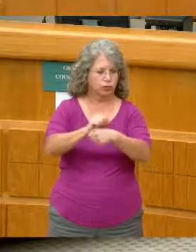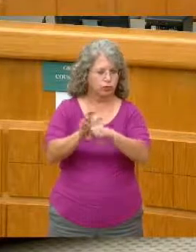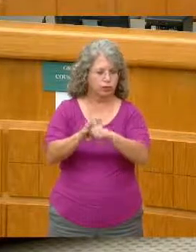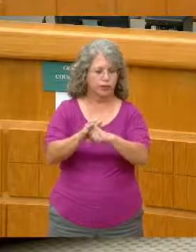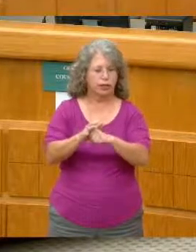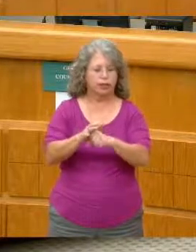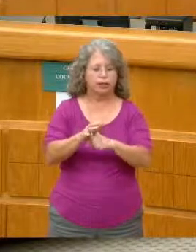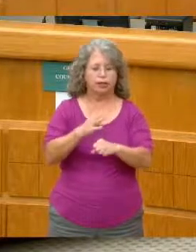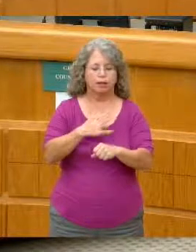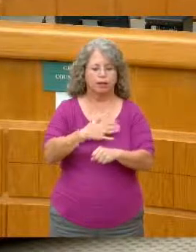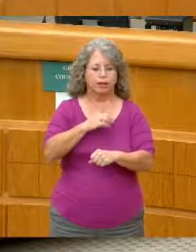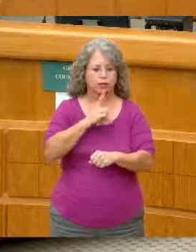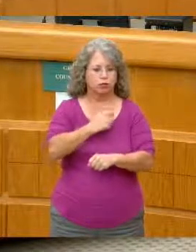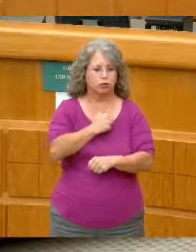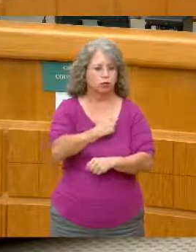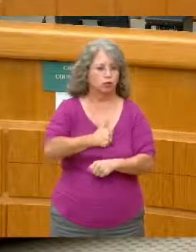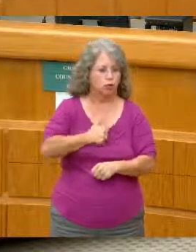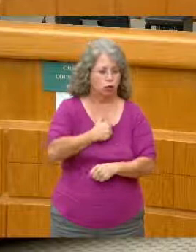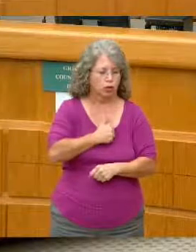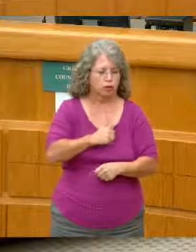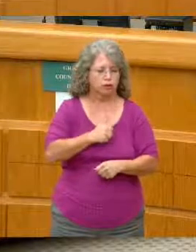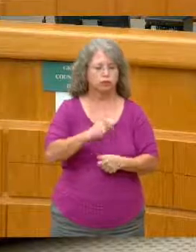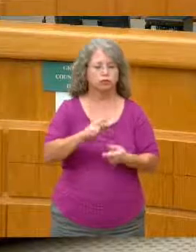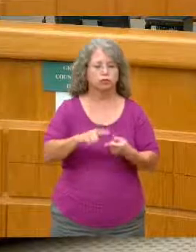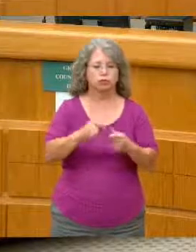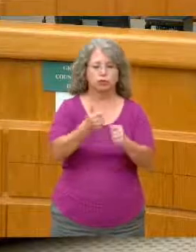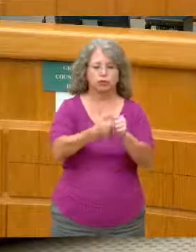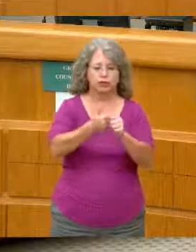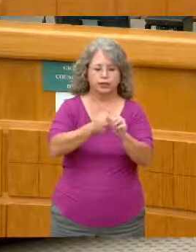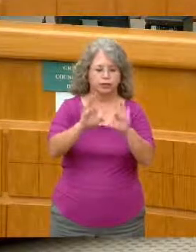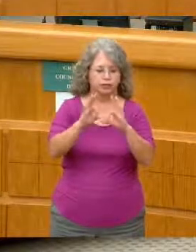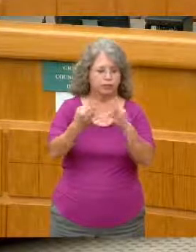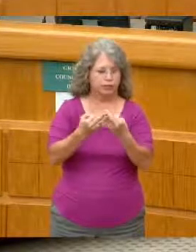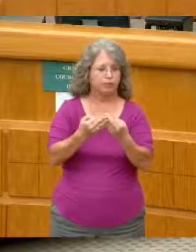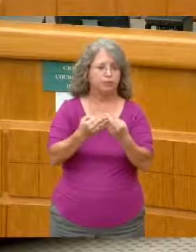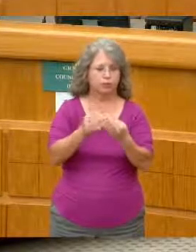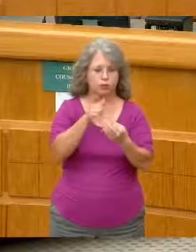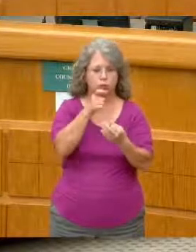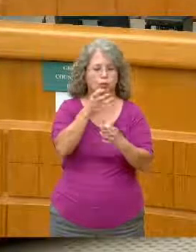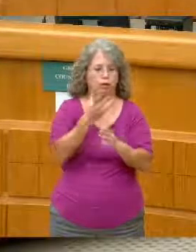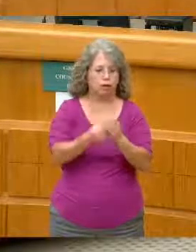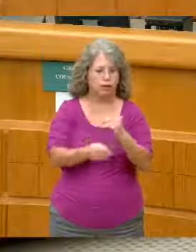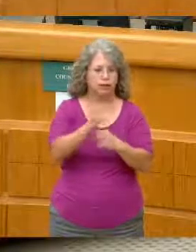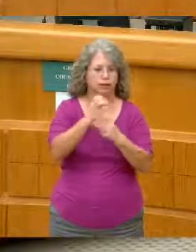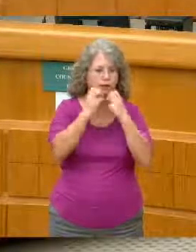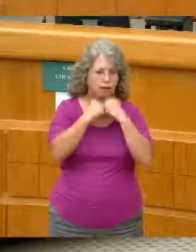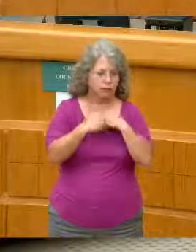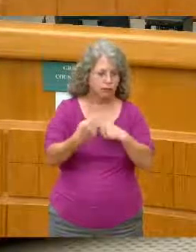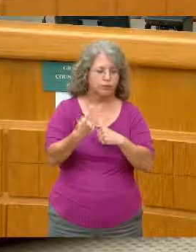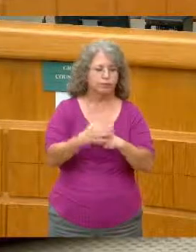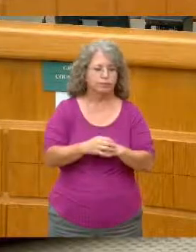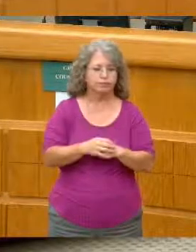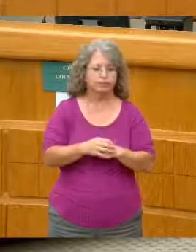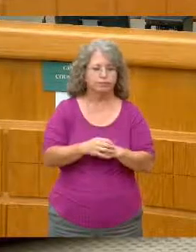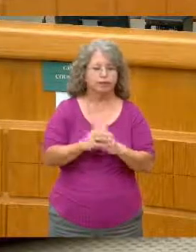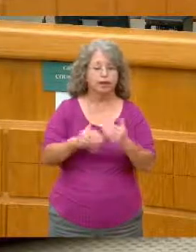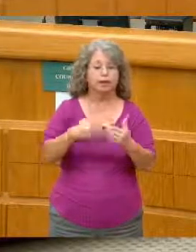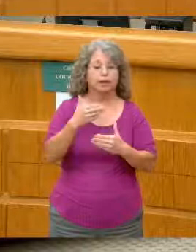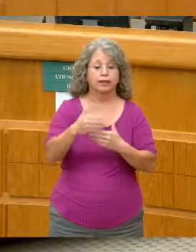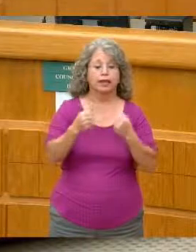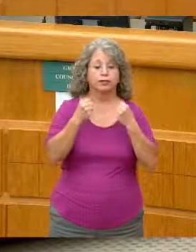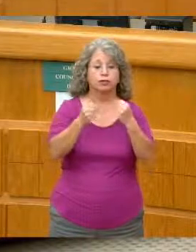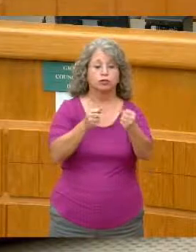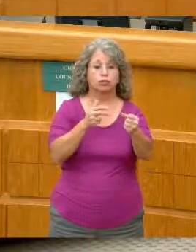sincerest condolences go out to each of the 11 families that lost their loved ones due to COVID-19. The